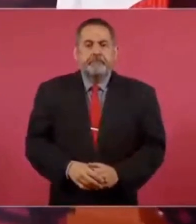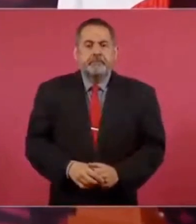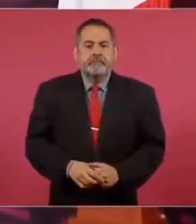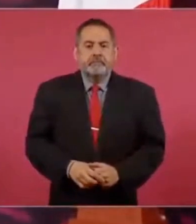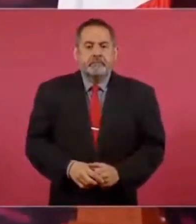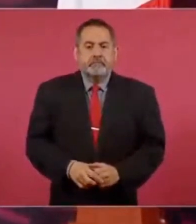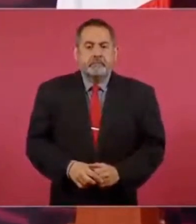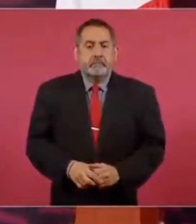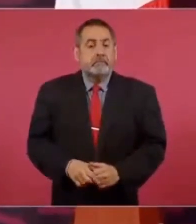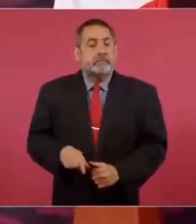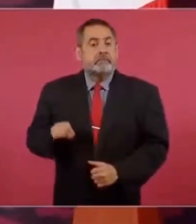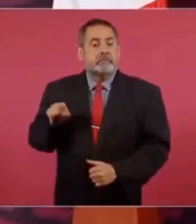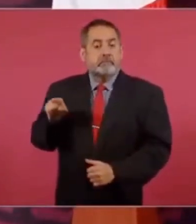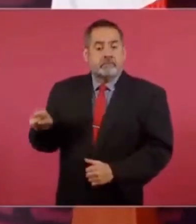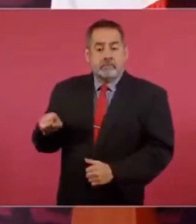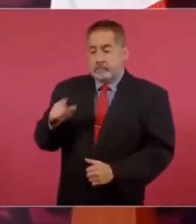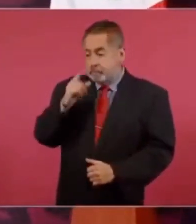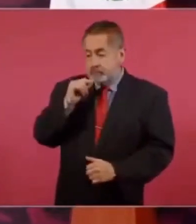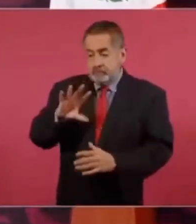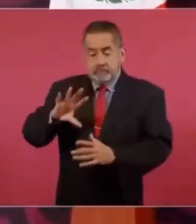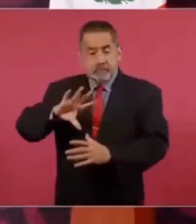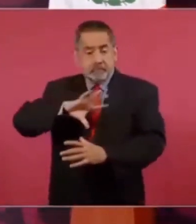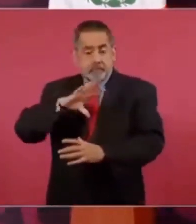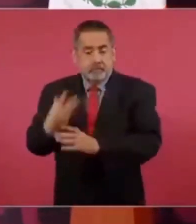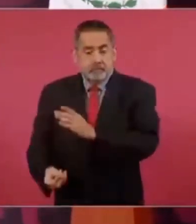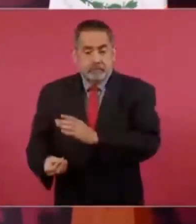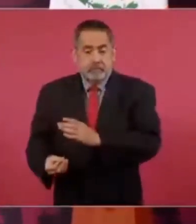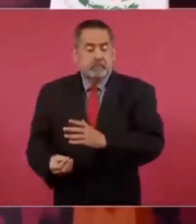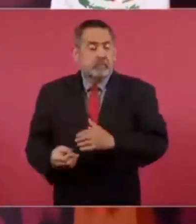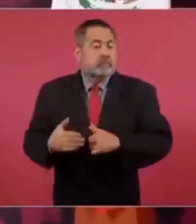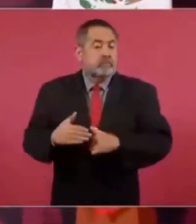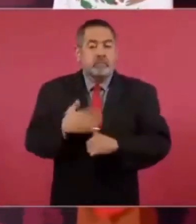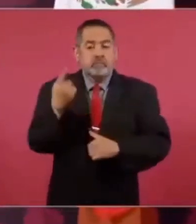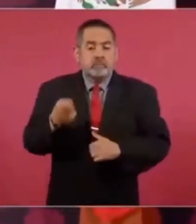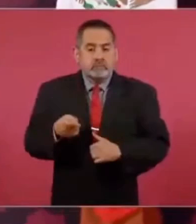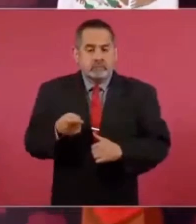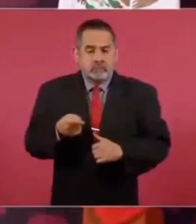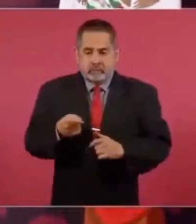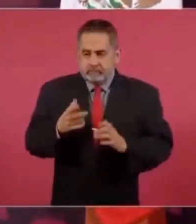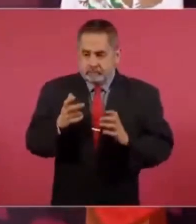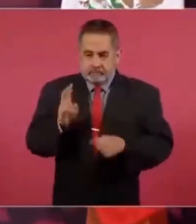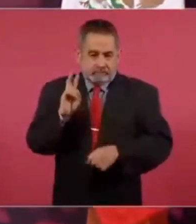Se fugó porque no hubo cuidado